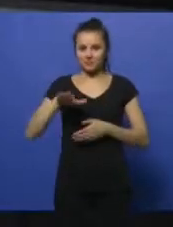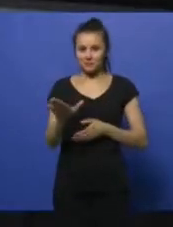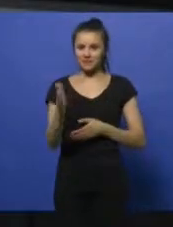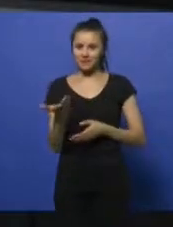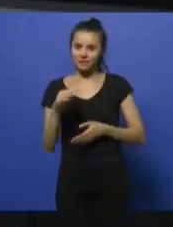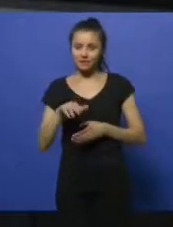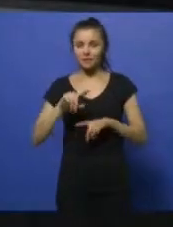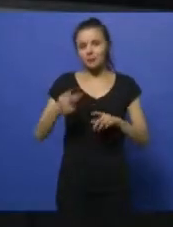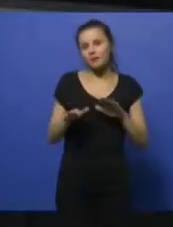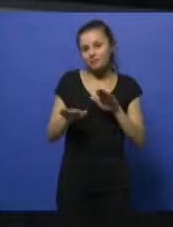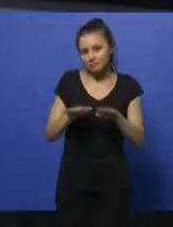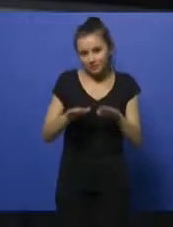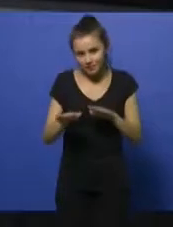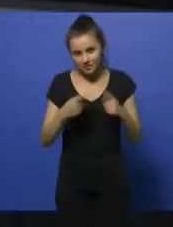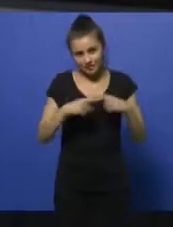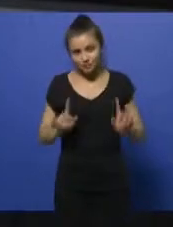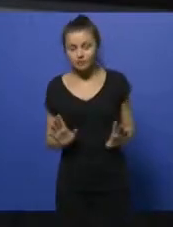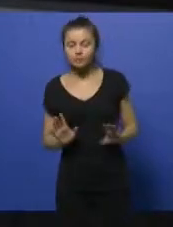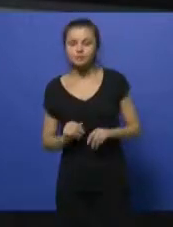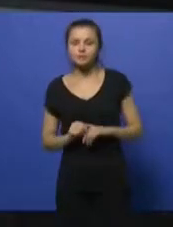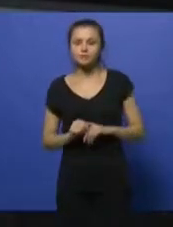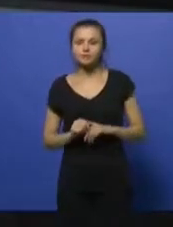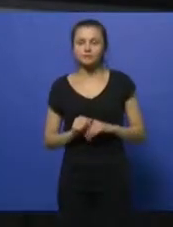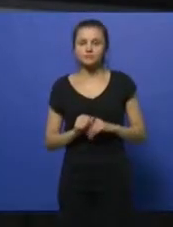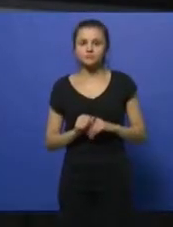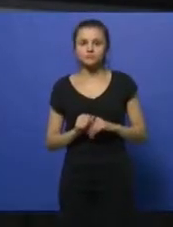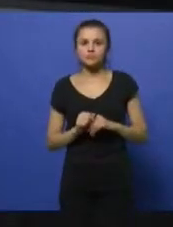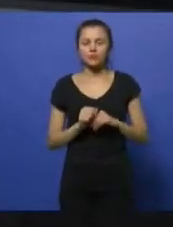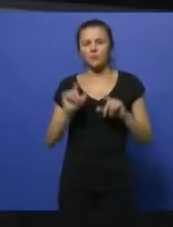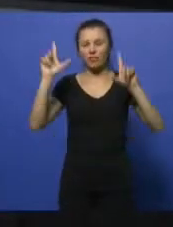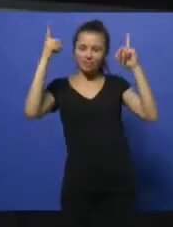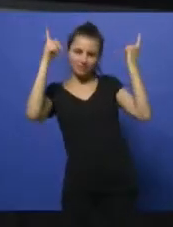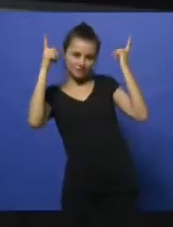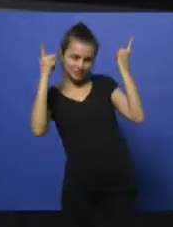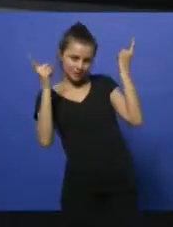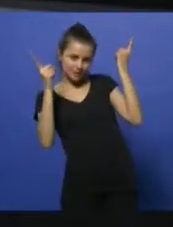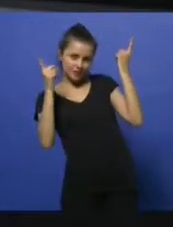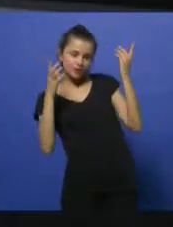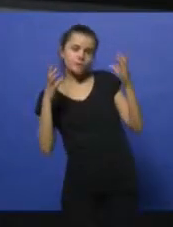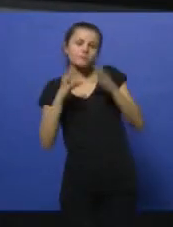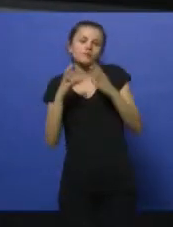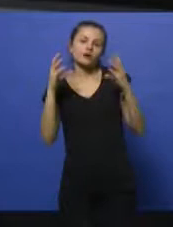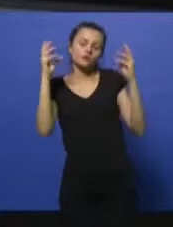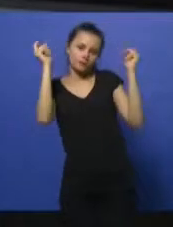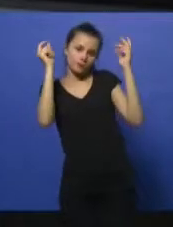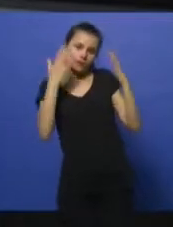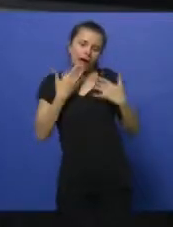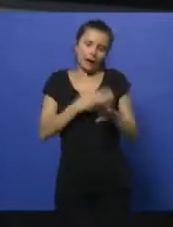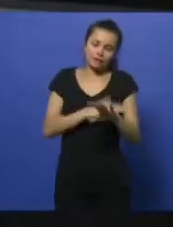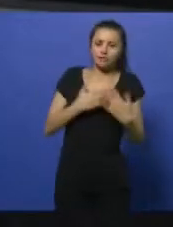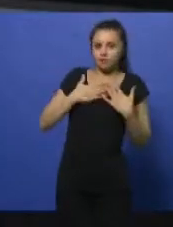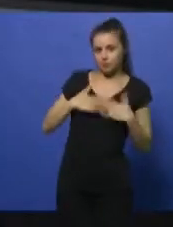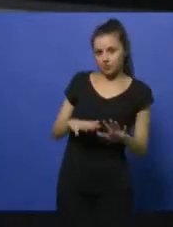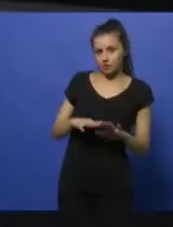DJ para que, bueno, ya se cambie, viste, que se pongan un poco a divertirse, ya viste que la peña ya es un poco más tranqui. Pero bueno, la